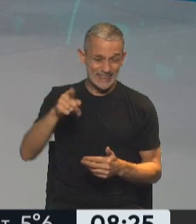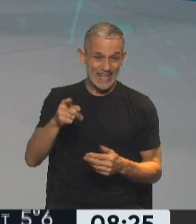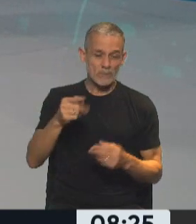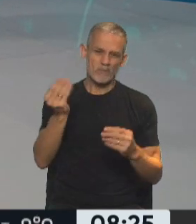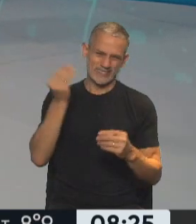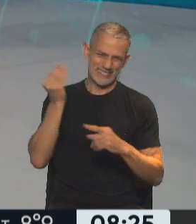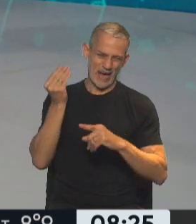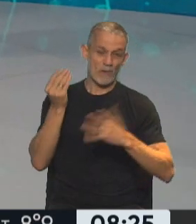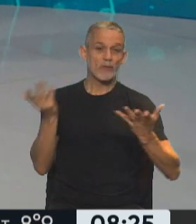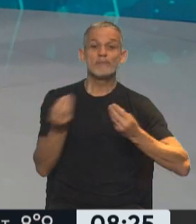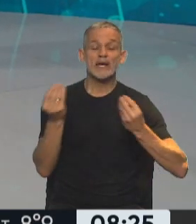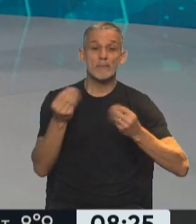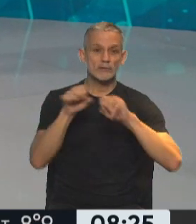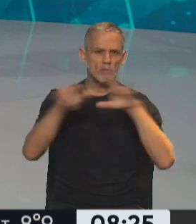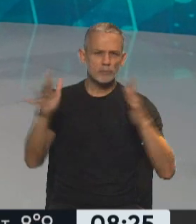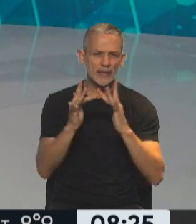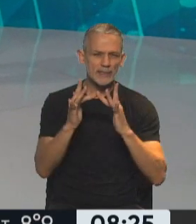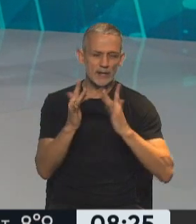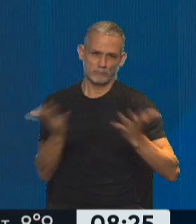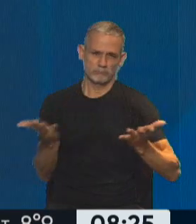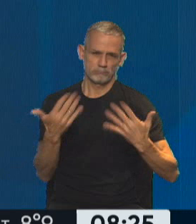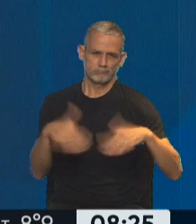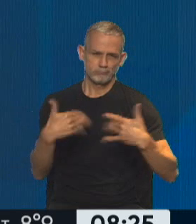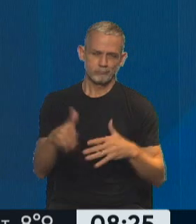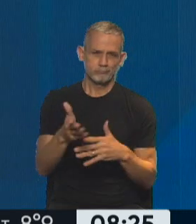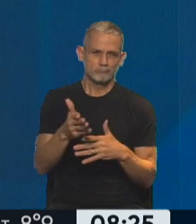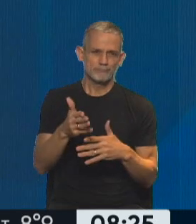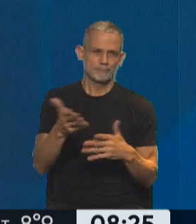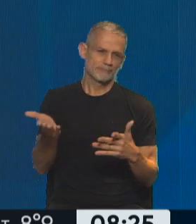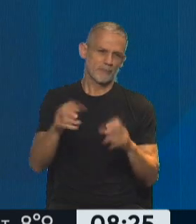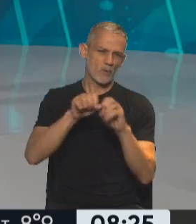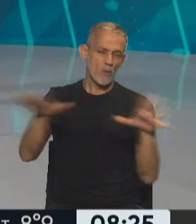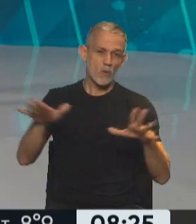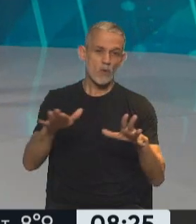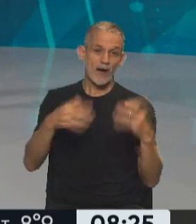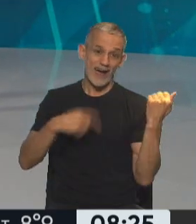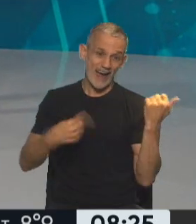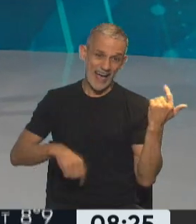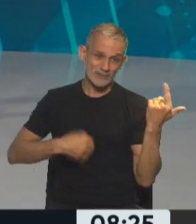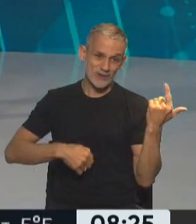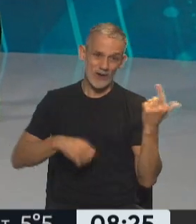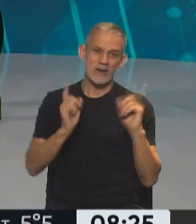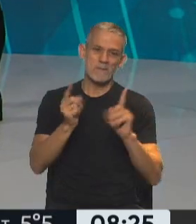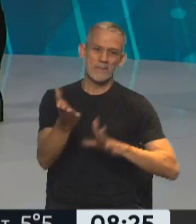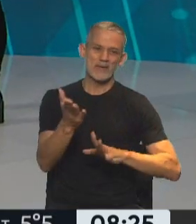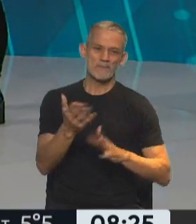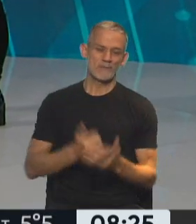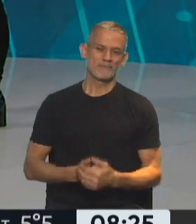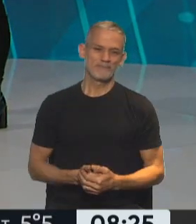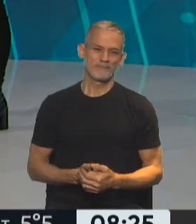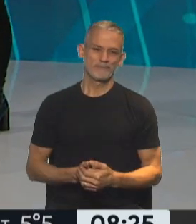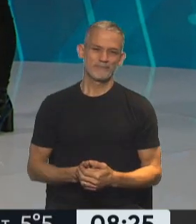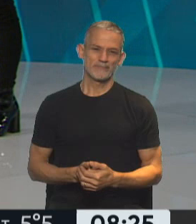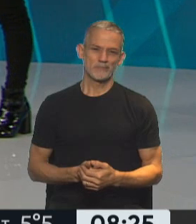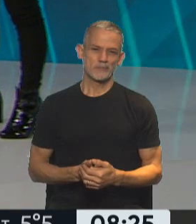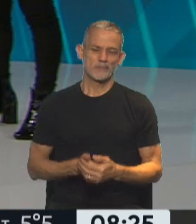sábado. Pasó esto. ¿Y qué pasó en las redes? Inmediatamente, hitazo, vamos a ver uno de los covers que al ratito